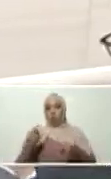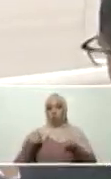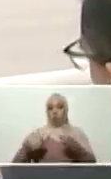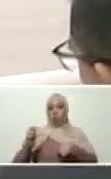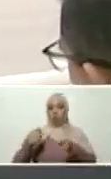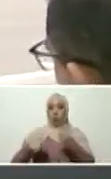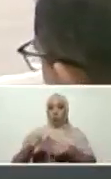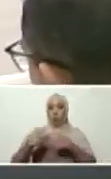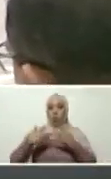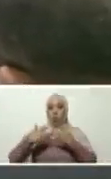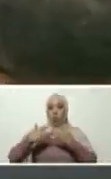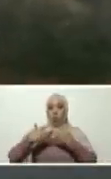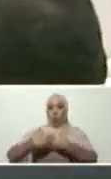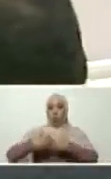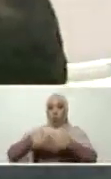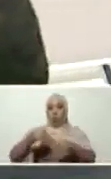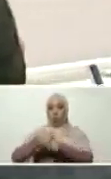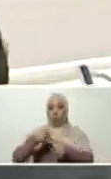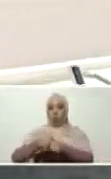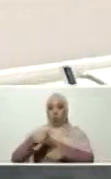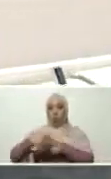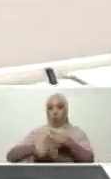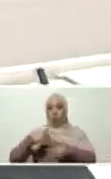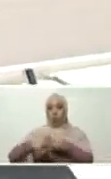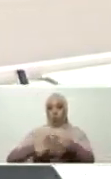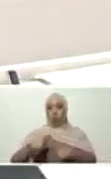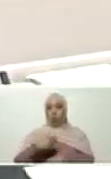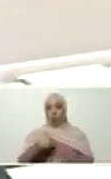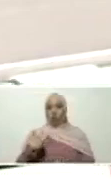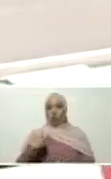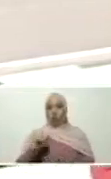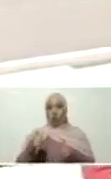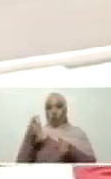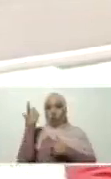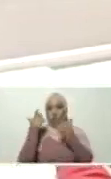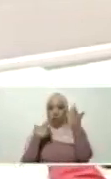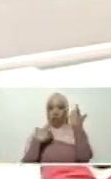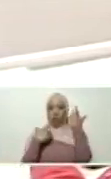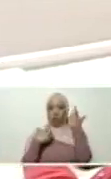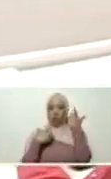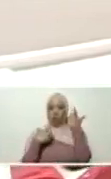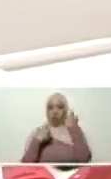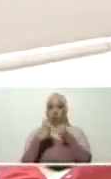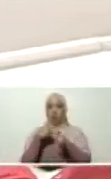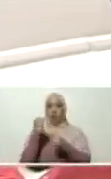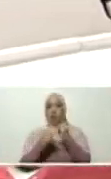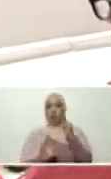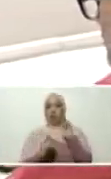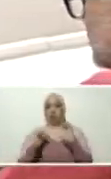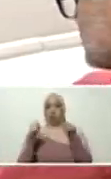productiva comunera. Y si algo el comandante Chávez, en su última